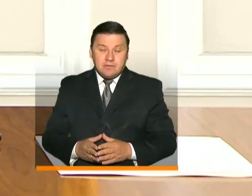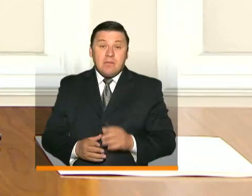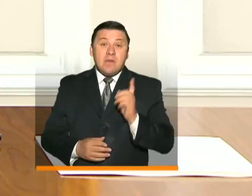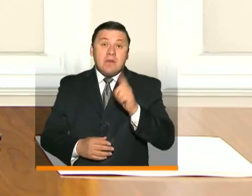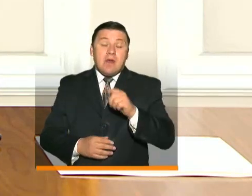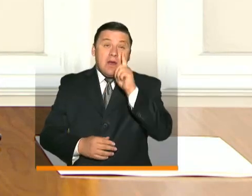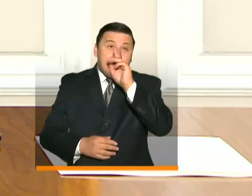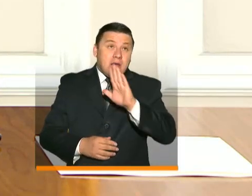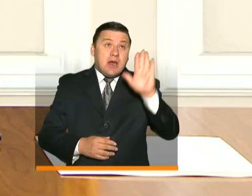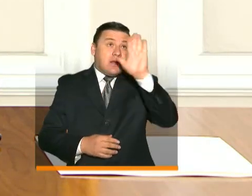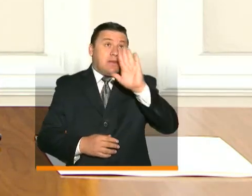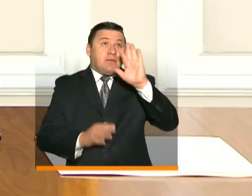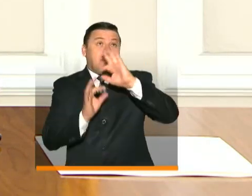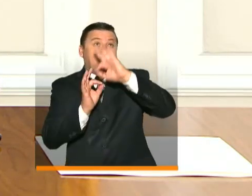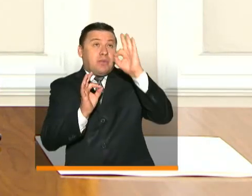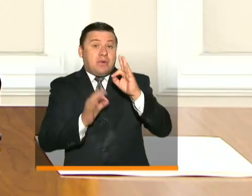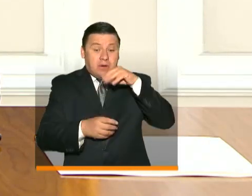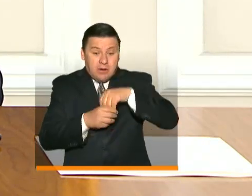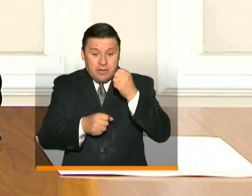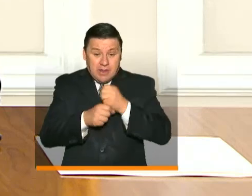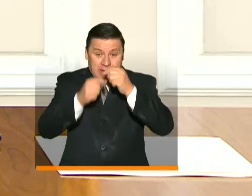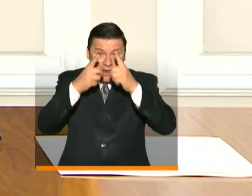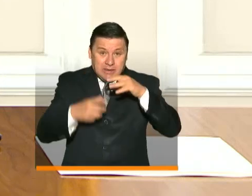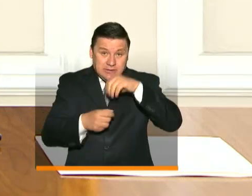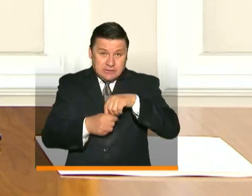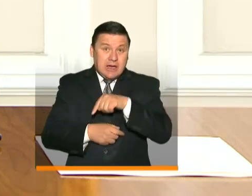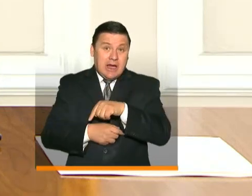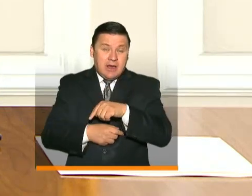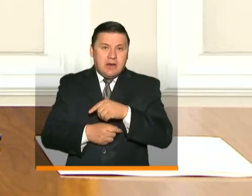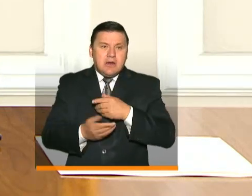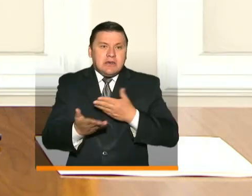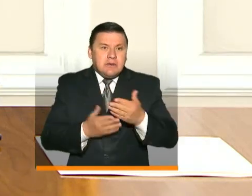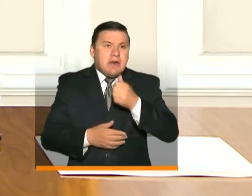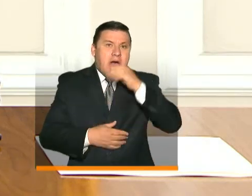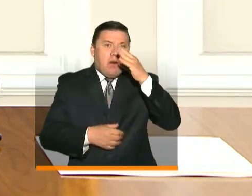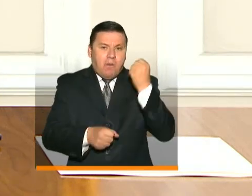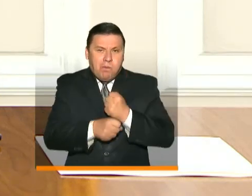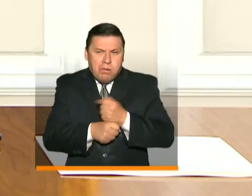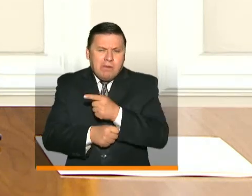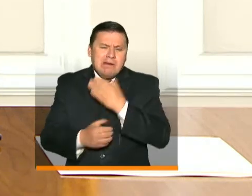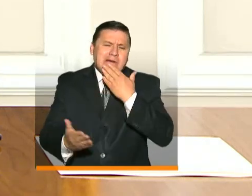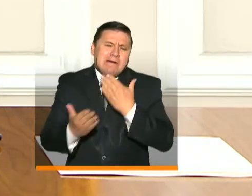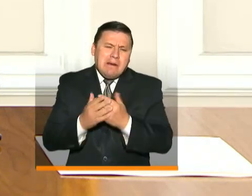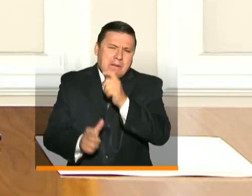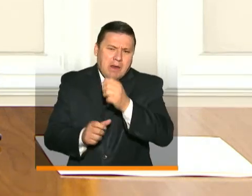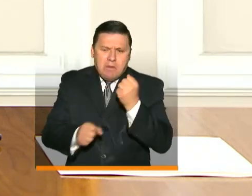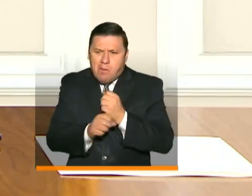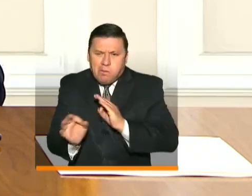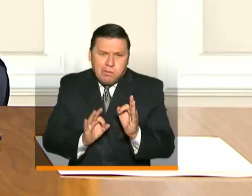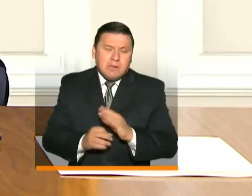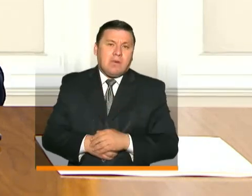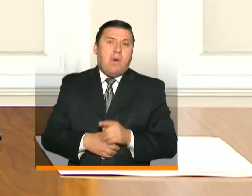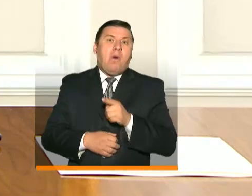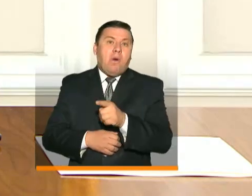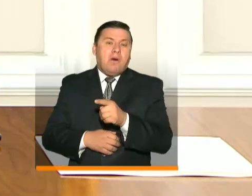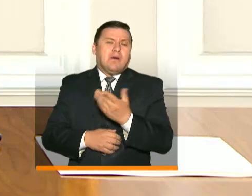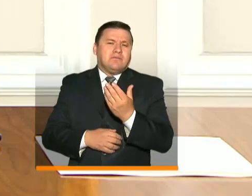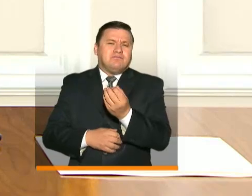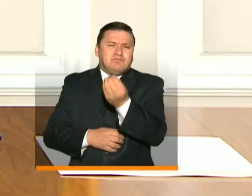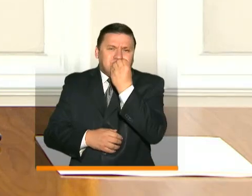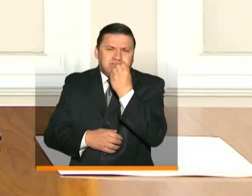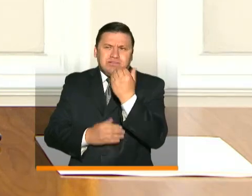nacional, departamental y municipal, a quienes están en todos los servicios públicos, en los servicios esenciales, a quienes están en las